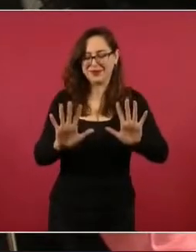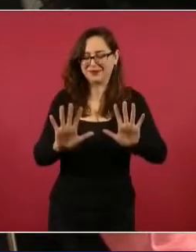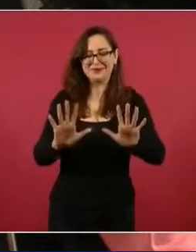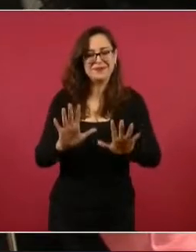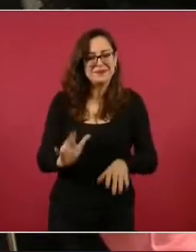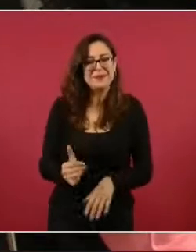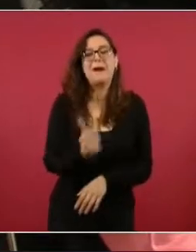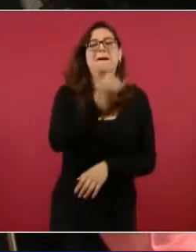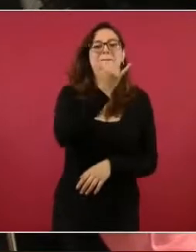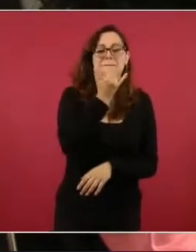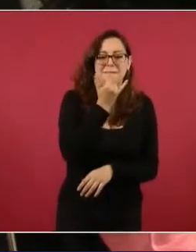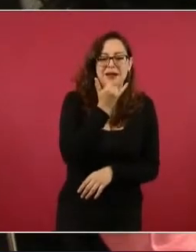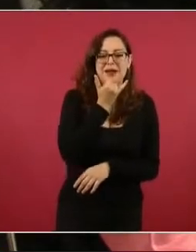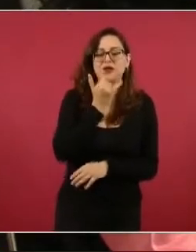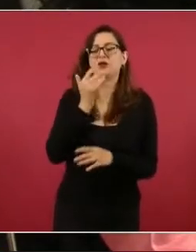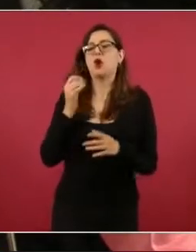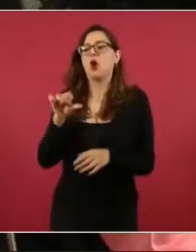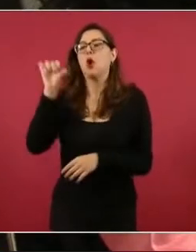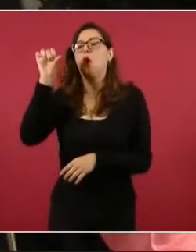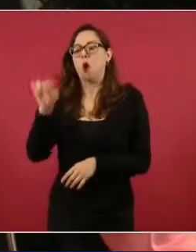por el caso de Ayotzinapa, no por el GIEI.